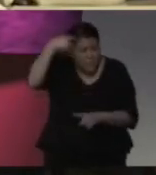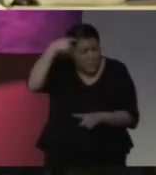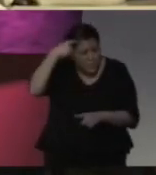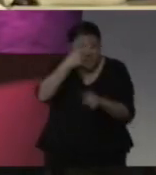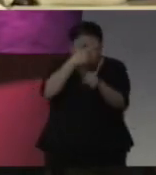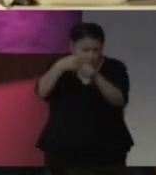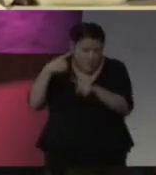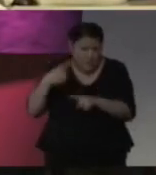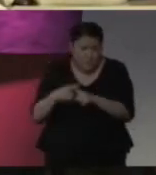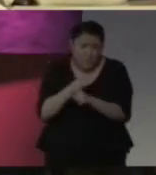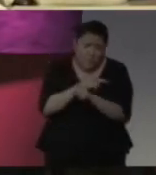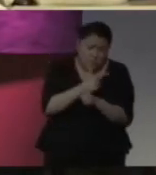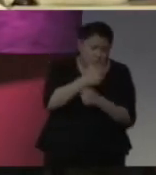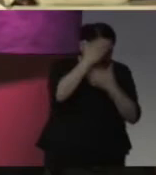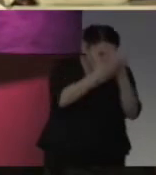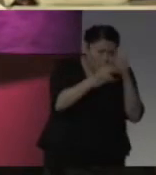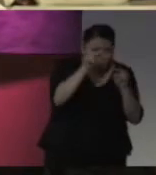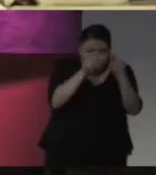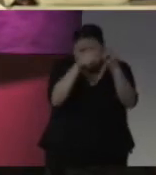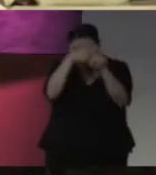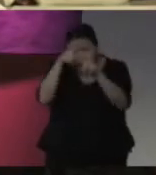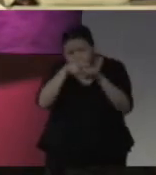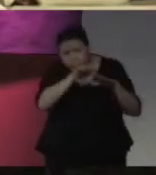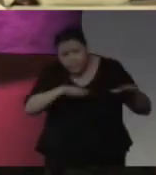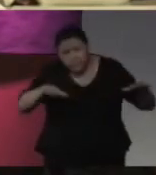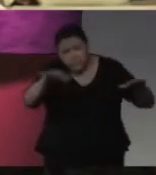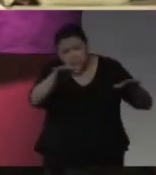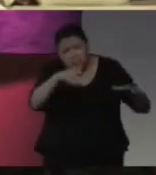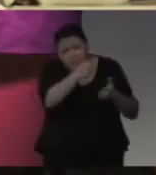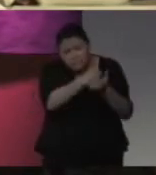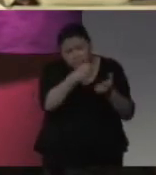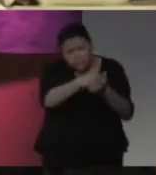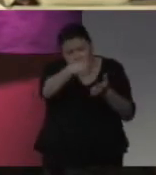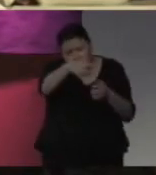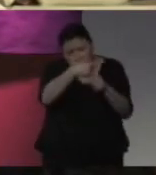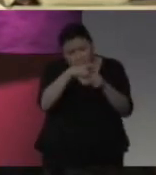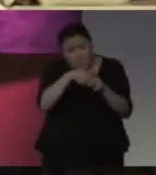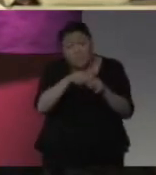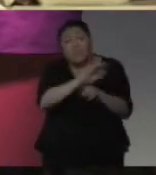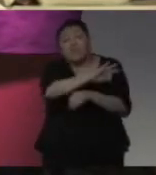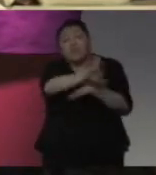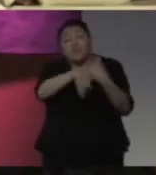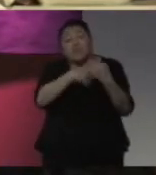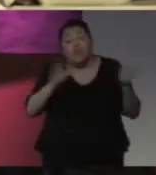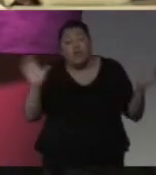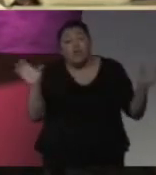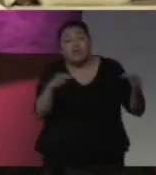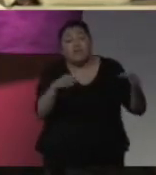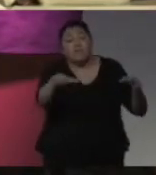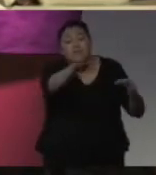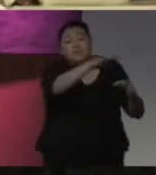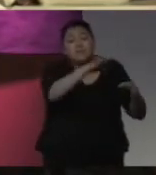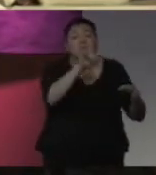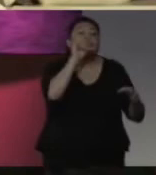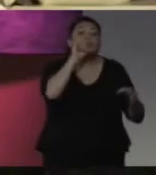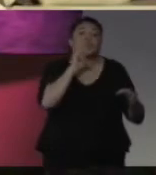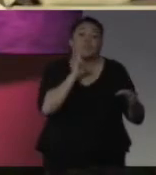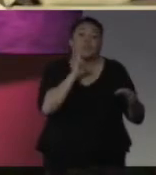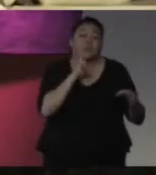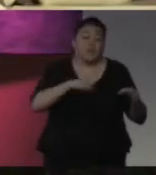y formas de lucha. Decimos que somos mujeres y además mujeres que